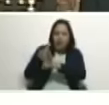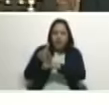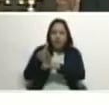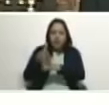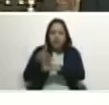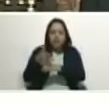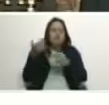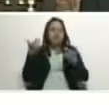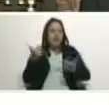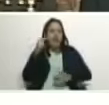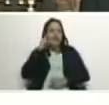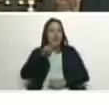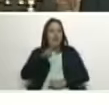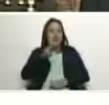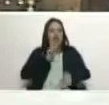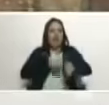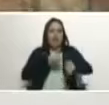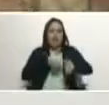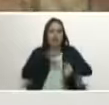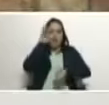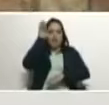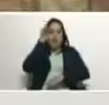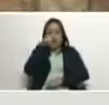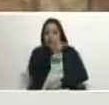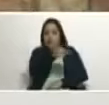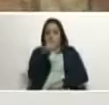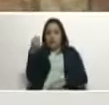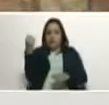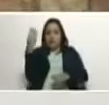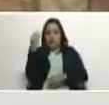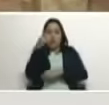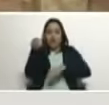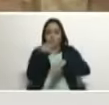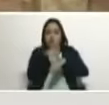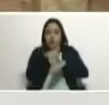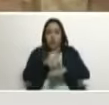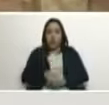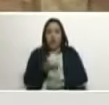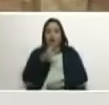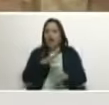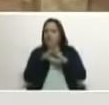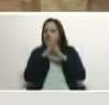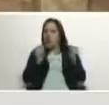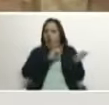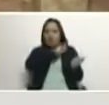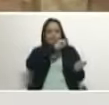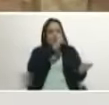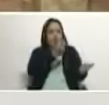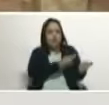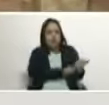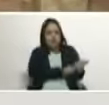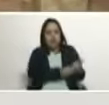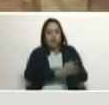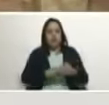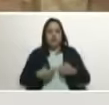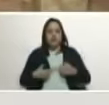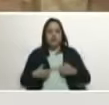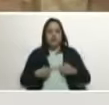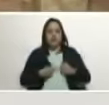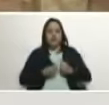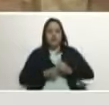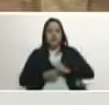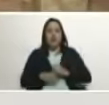que venía. Y esa Asamblea Nacional, que tuvo todo el poder, bastante